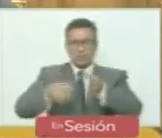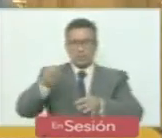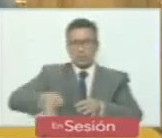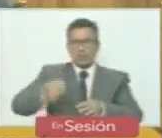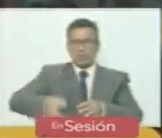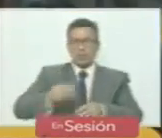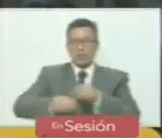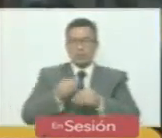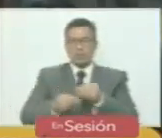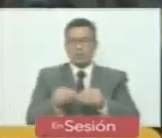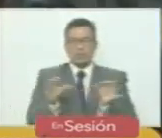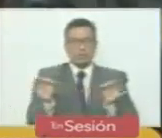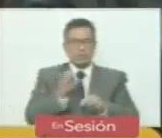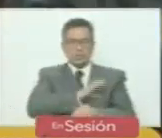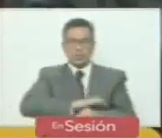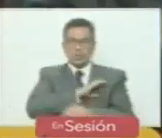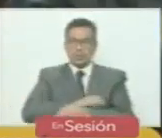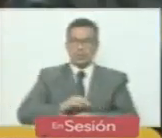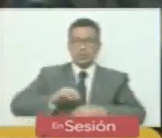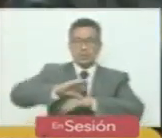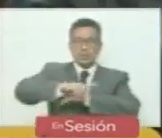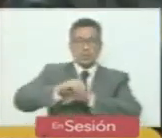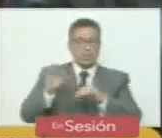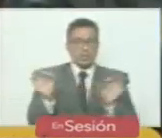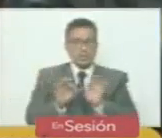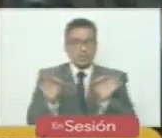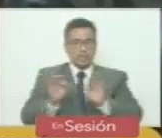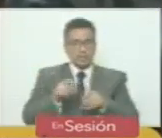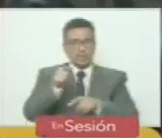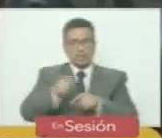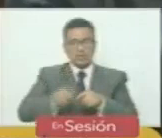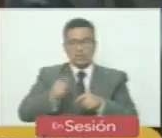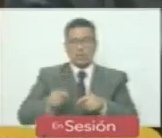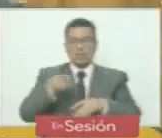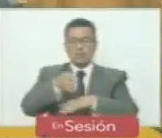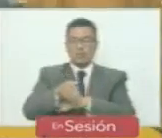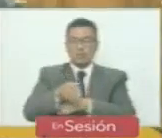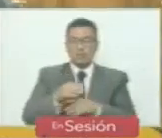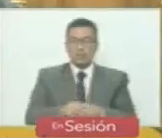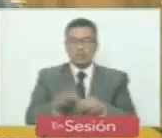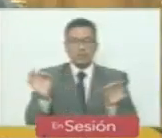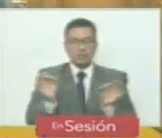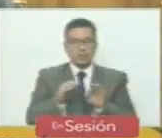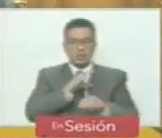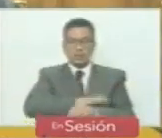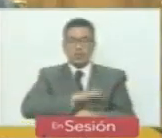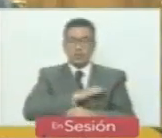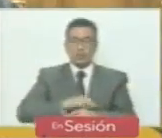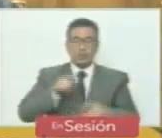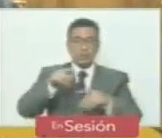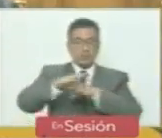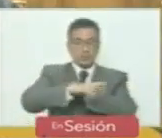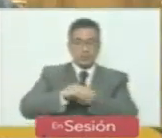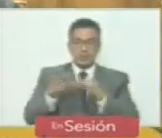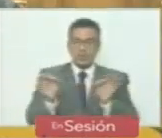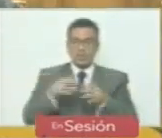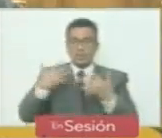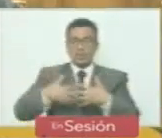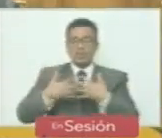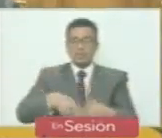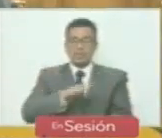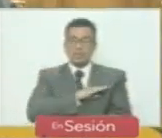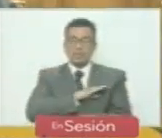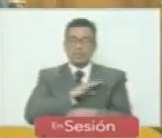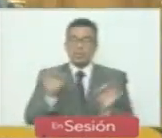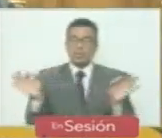establecer que no hay la comisión de ningún delito por parte de ninguno de los tripulantes del avión, que no hay la comisión del delito por parte de la empresa propietaria,